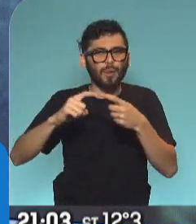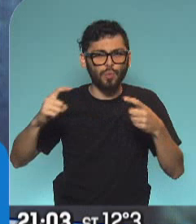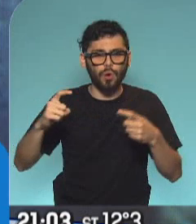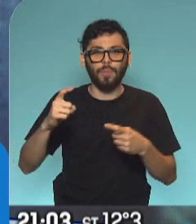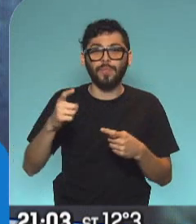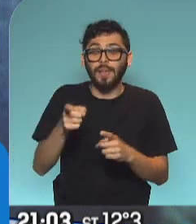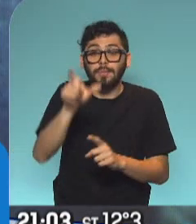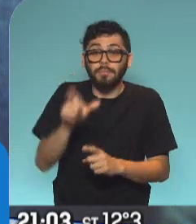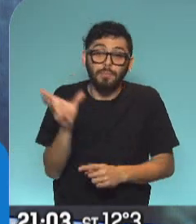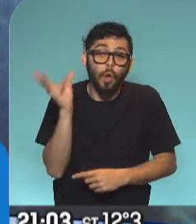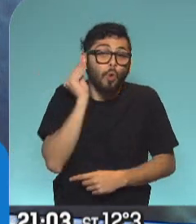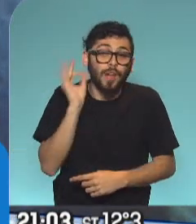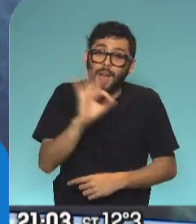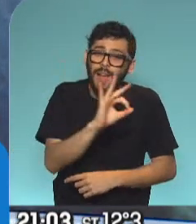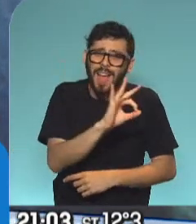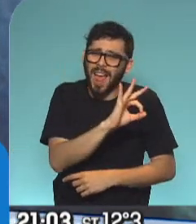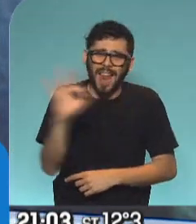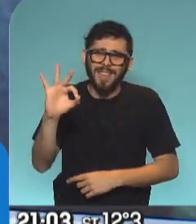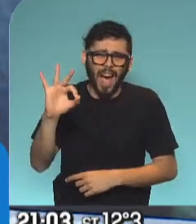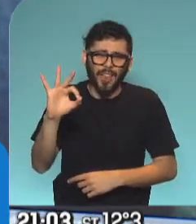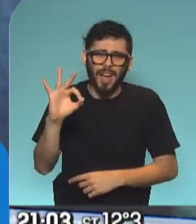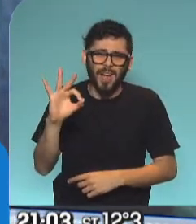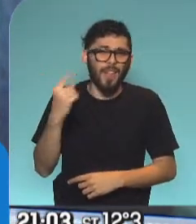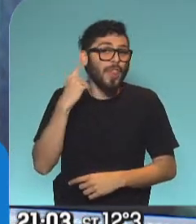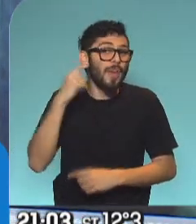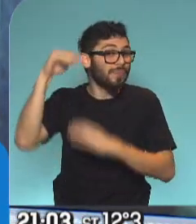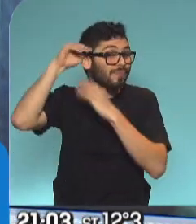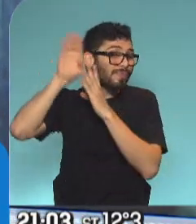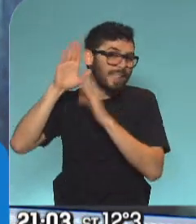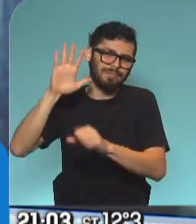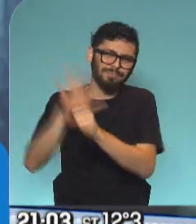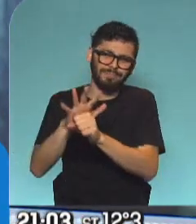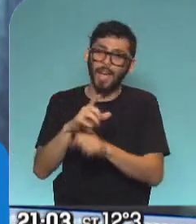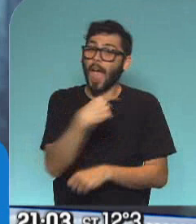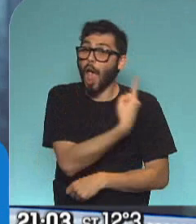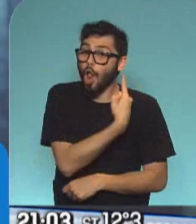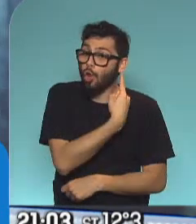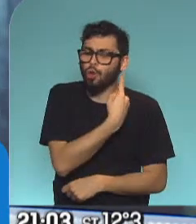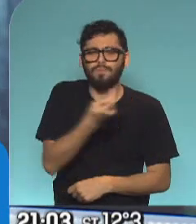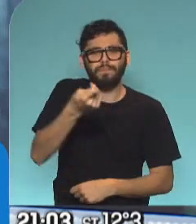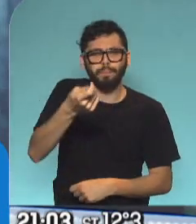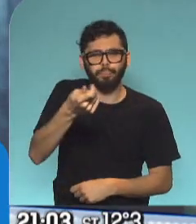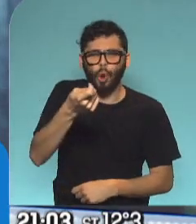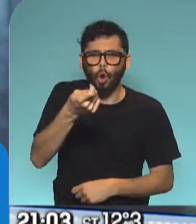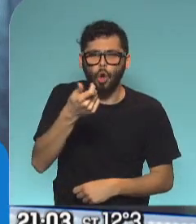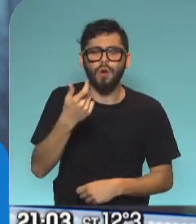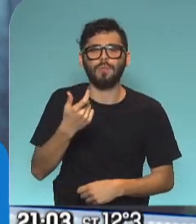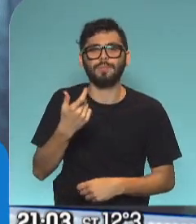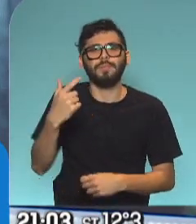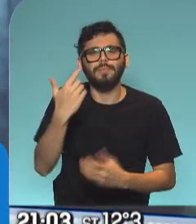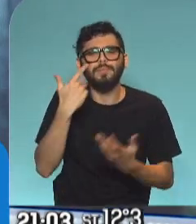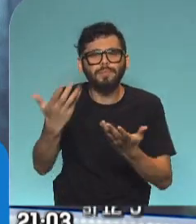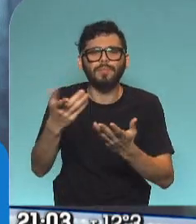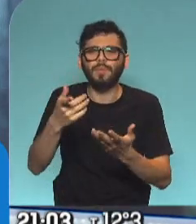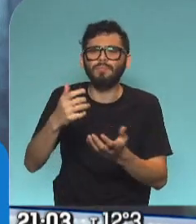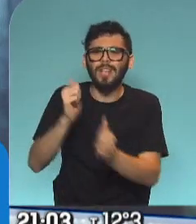No escuchaba nada, absolutamente nada de un oído y muy poco del otro. Ahora van a ver cómo transcurrió